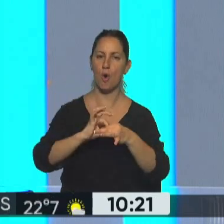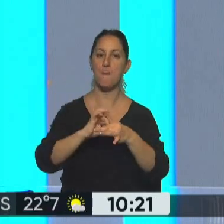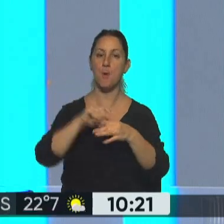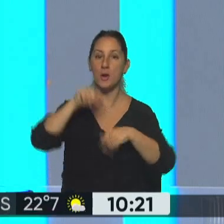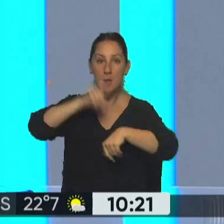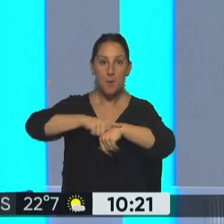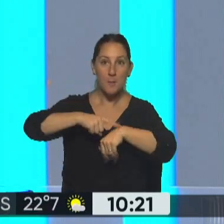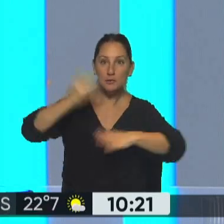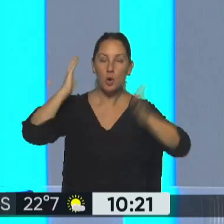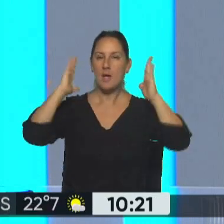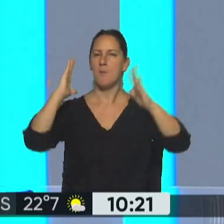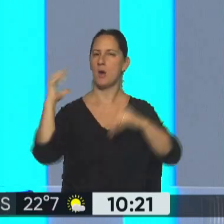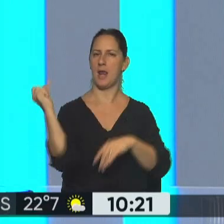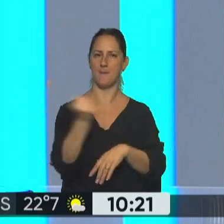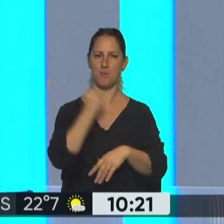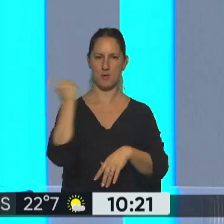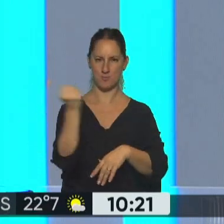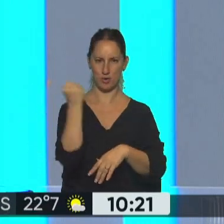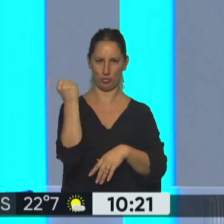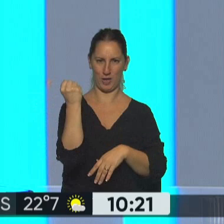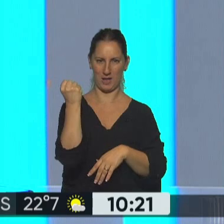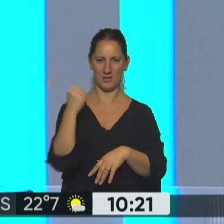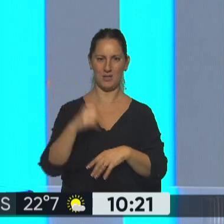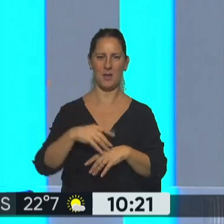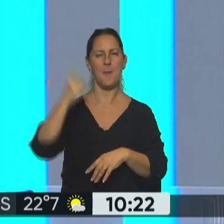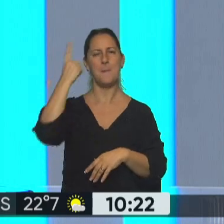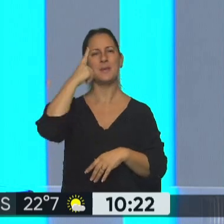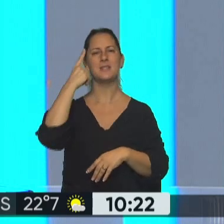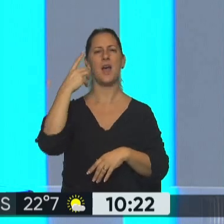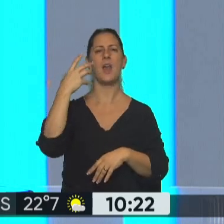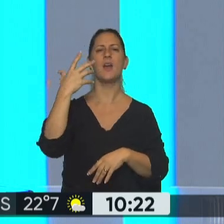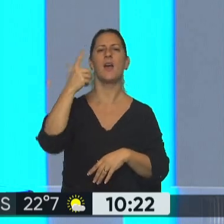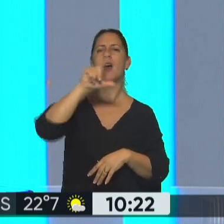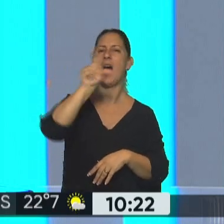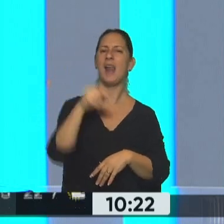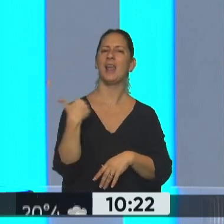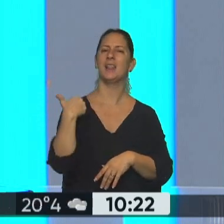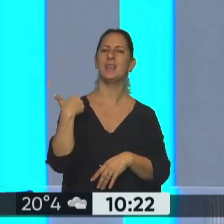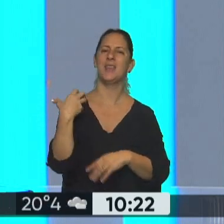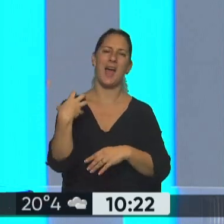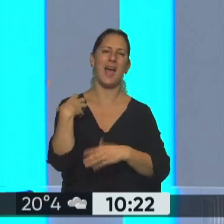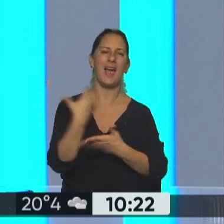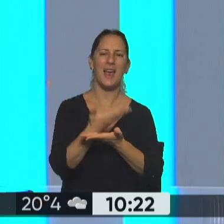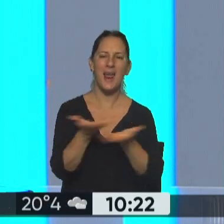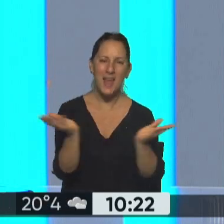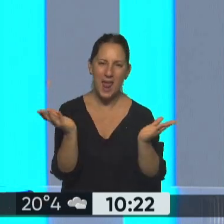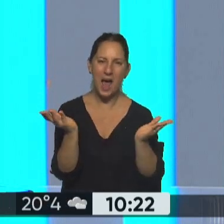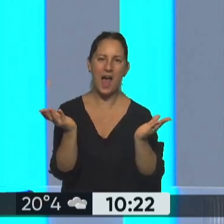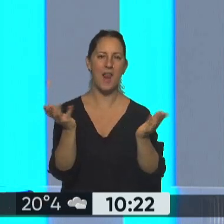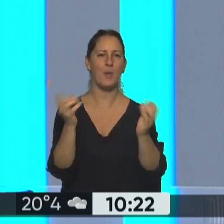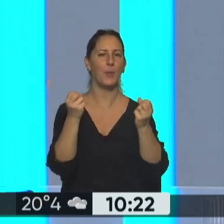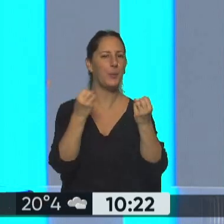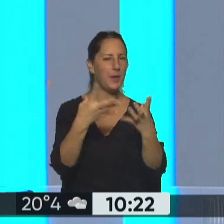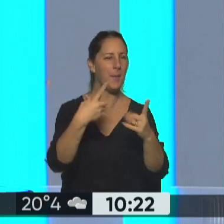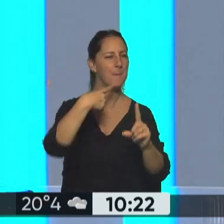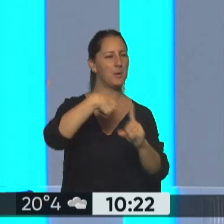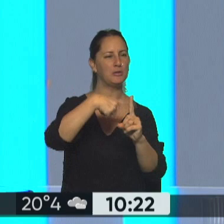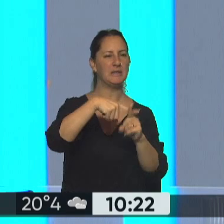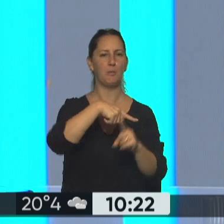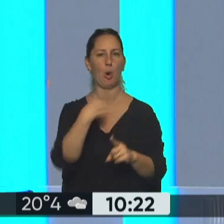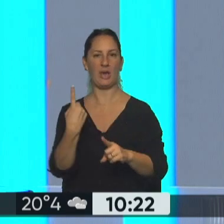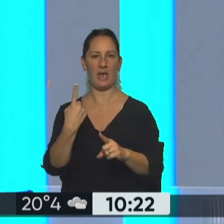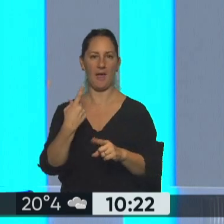hombres. Que pensar en el bienestar general y dejar de lado las ambiciones personales, ¿no? Que